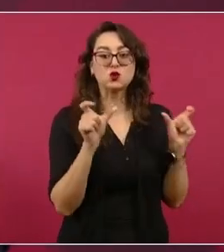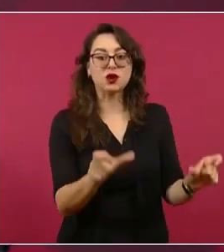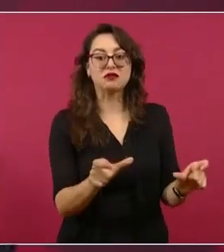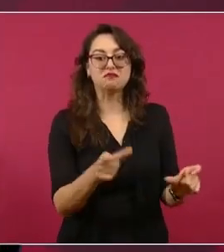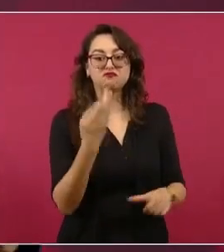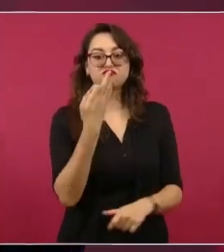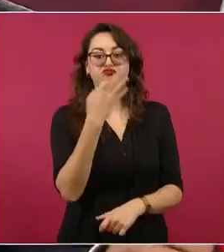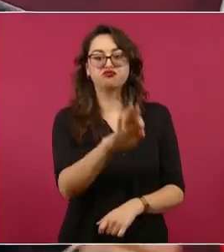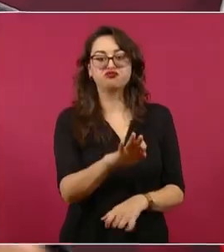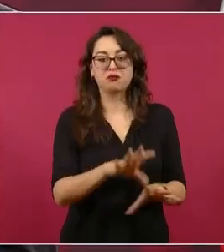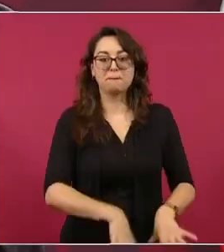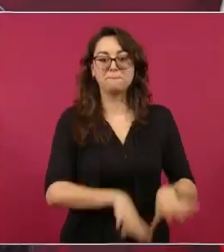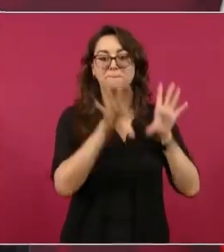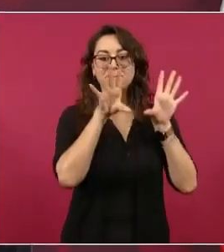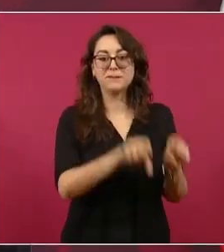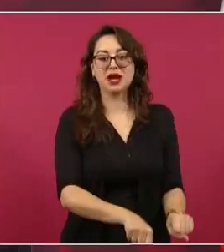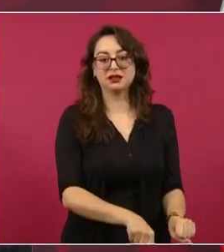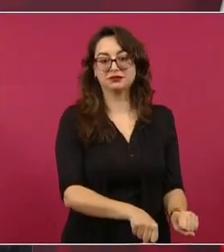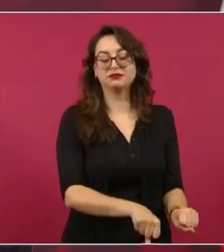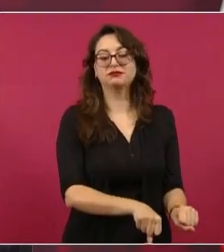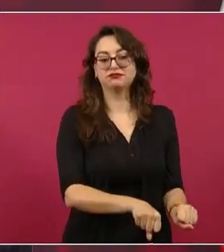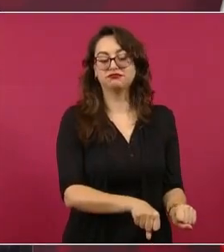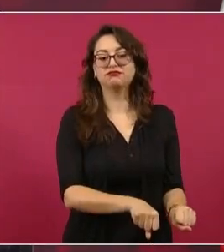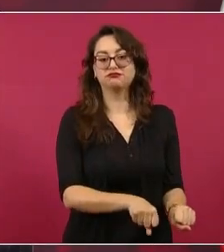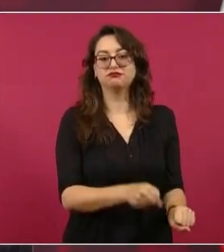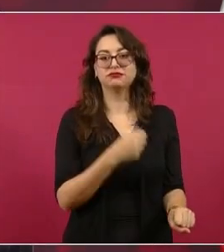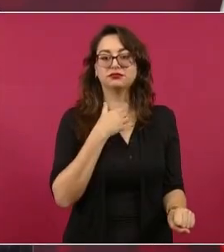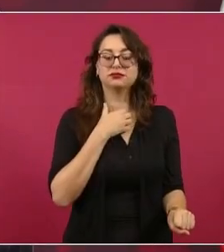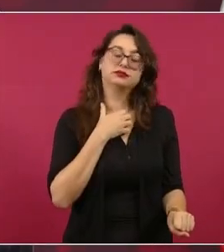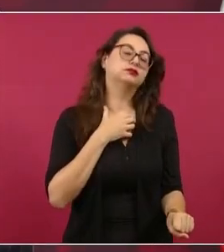guardias lo detuvieron.